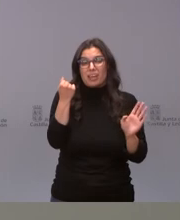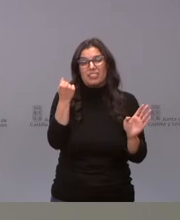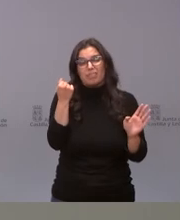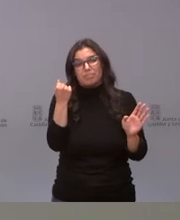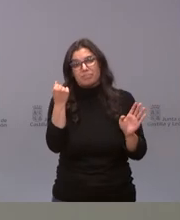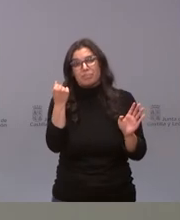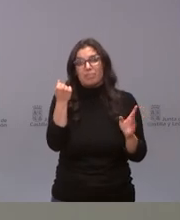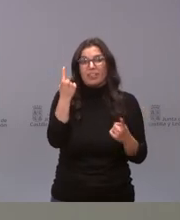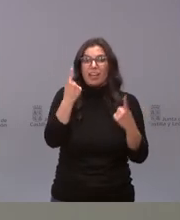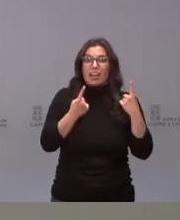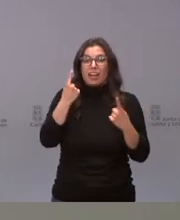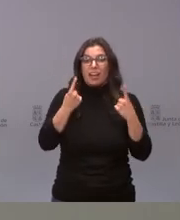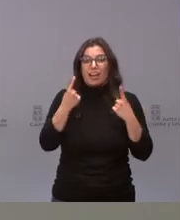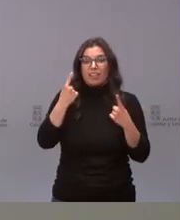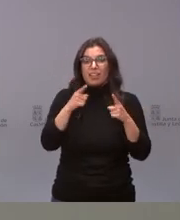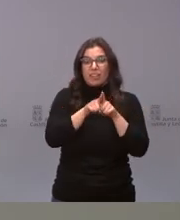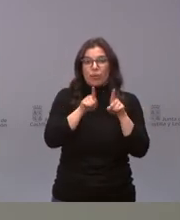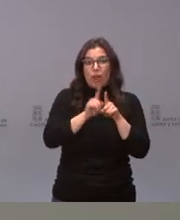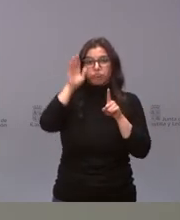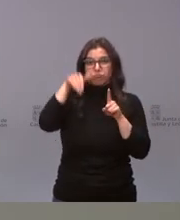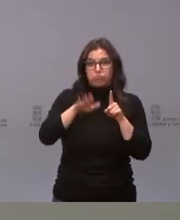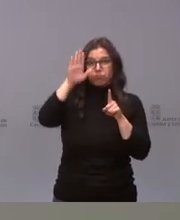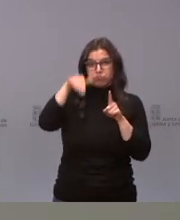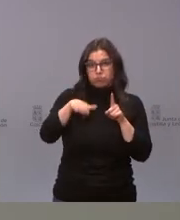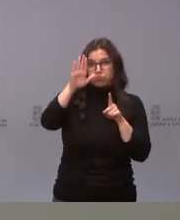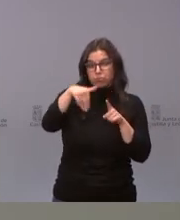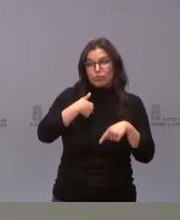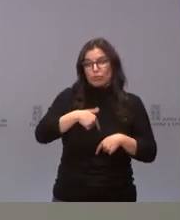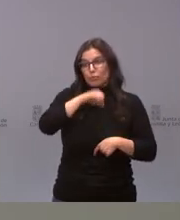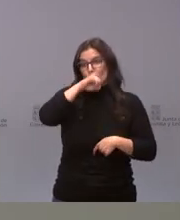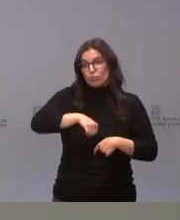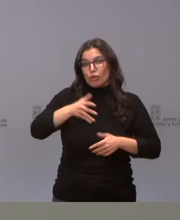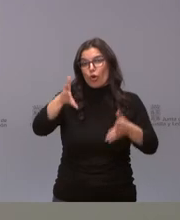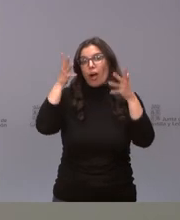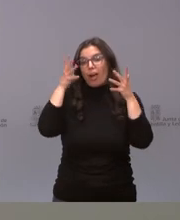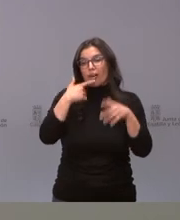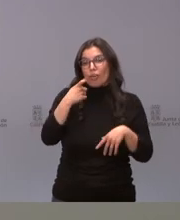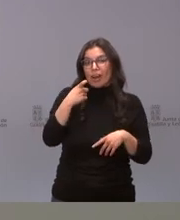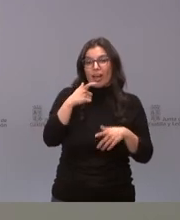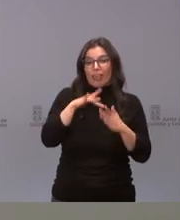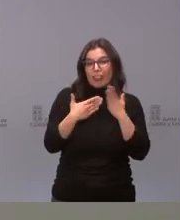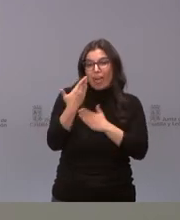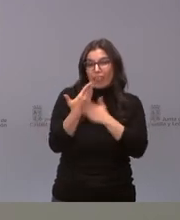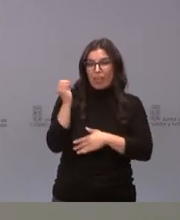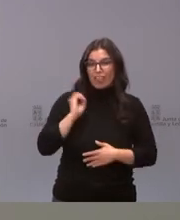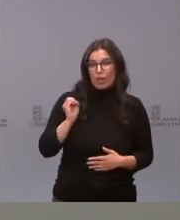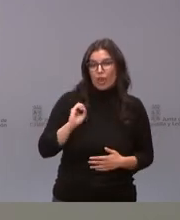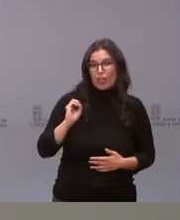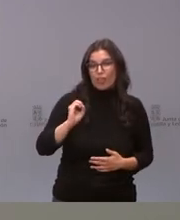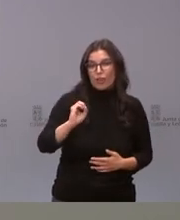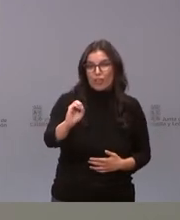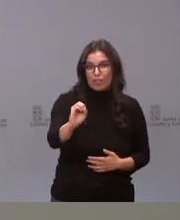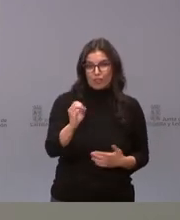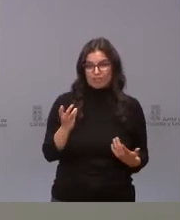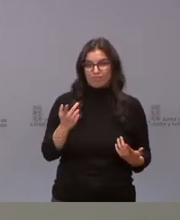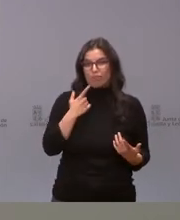a veces esto funciona en dientes de sierra. Me encantaría que hubiera pues muchos días seguidos en los que no hay ningún